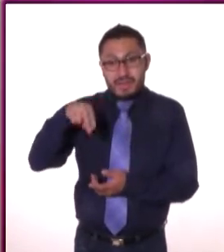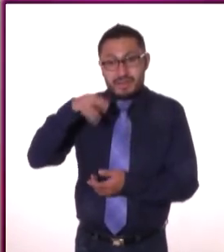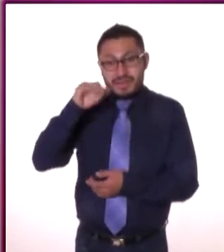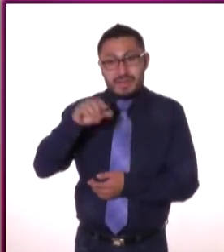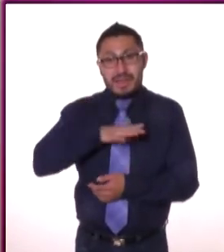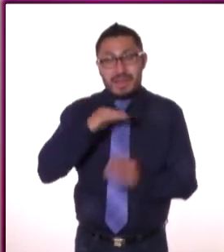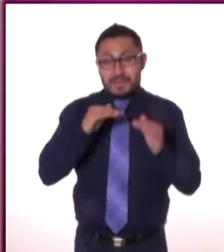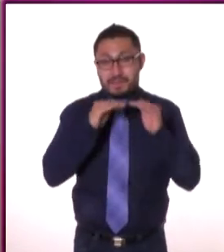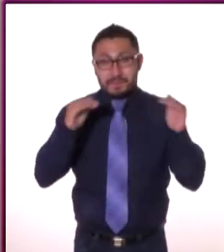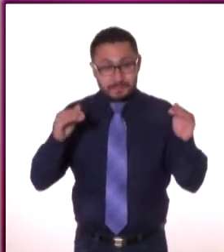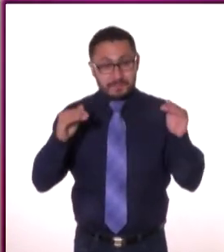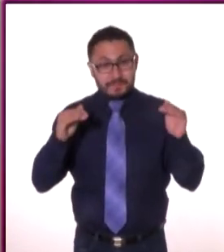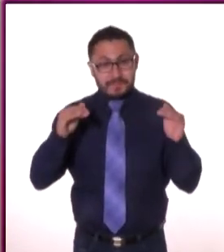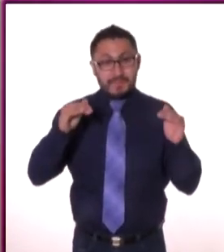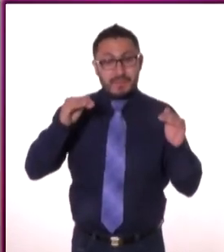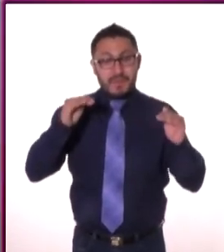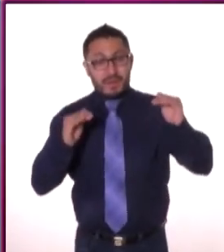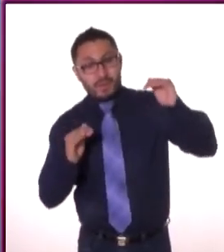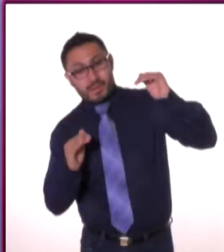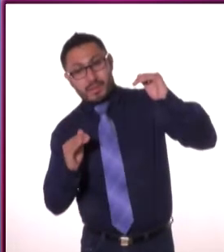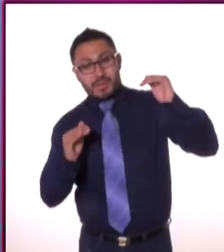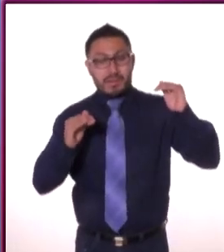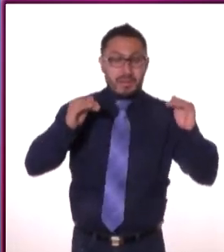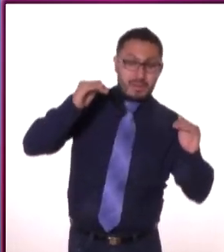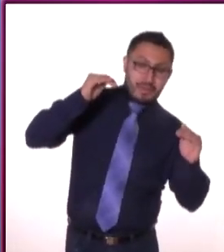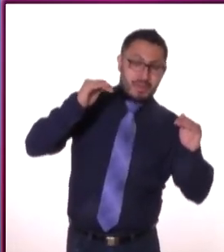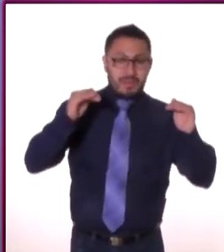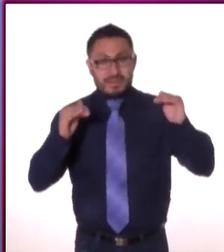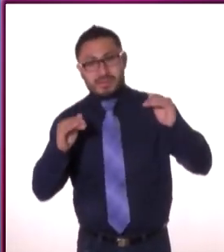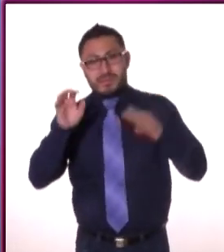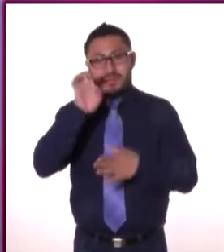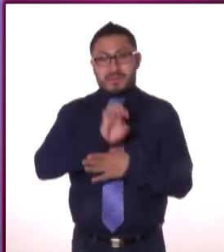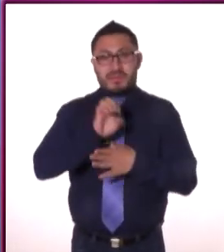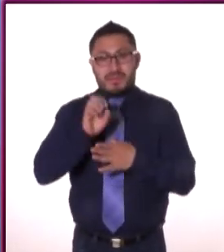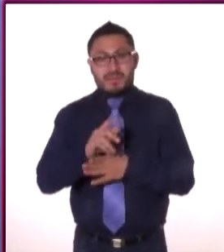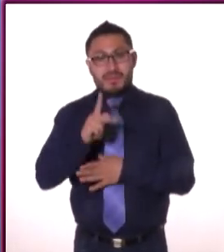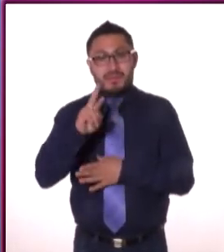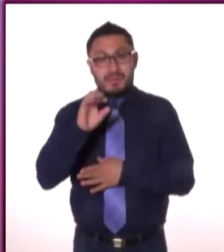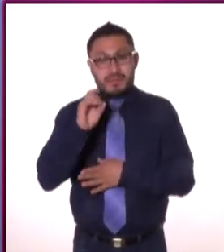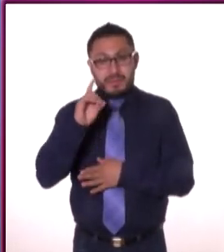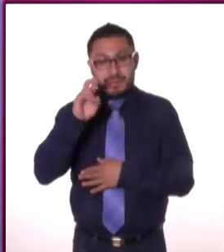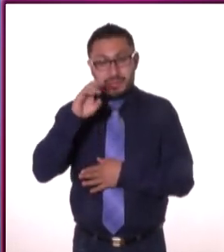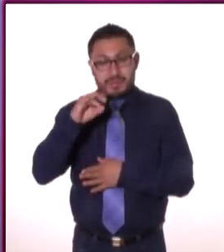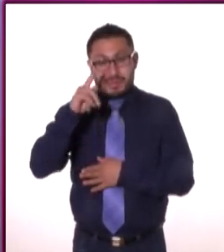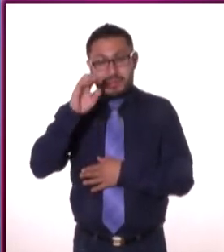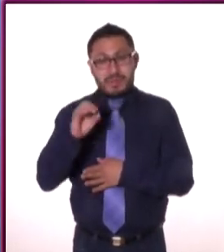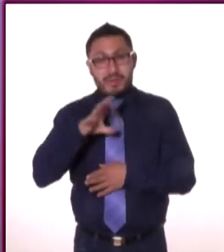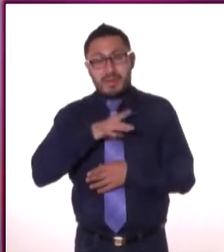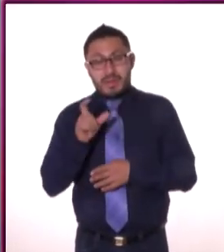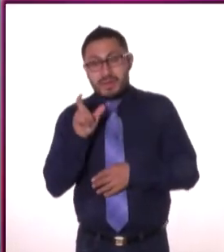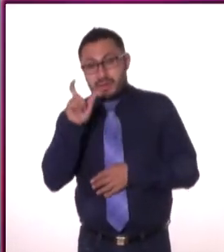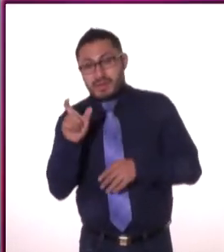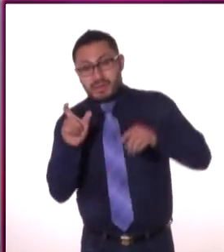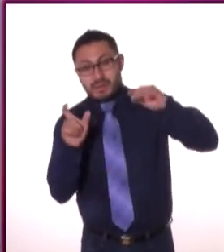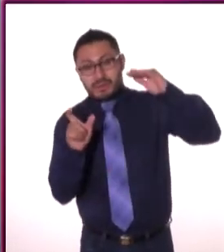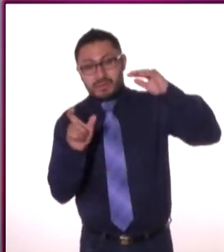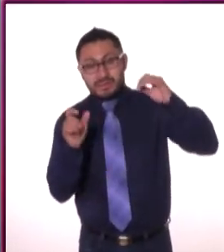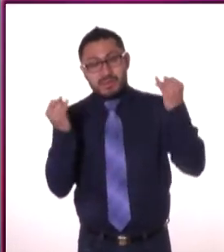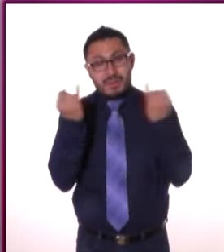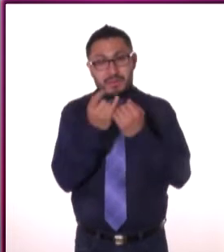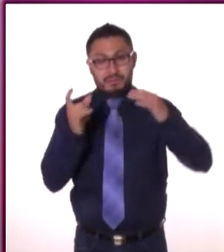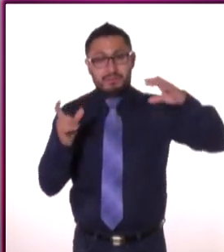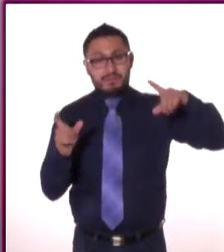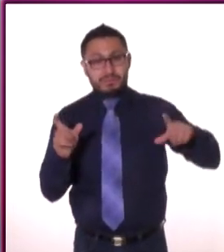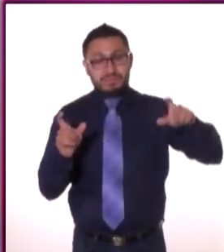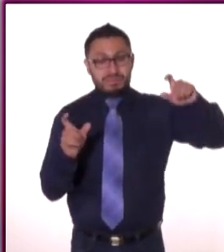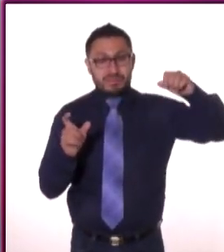lo que dice es que si la palanca está en equilibrio, entonces el producto de la carga con la distancia al punto de